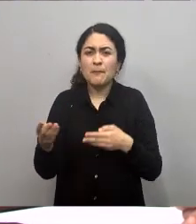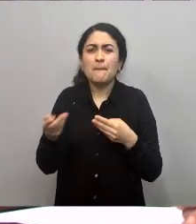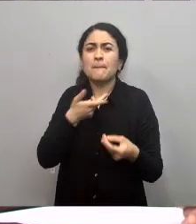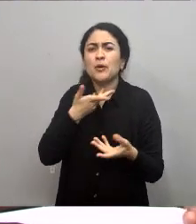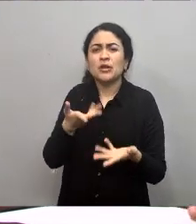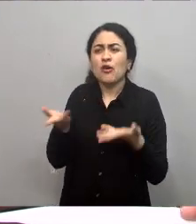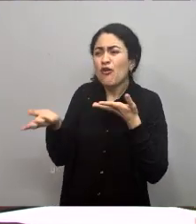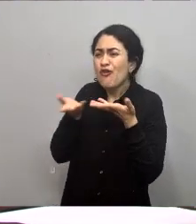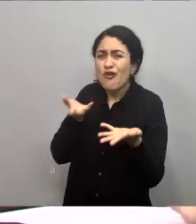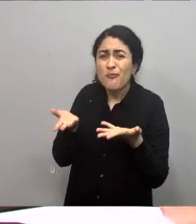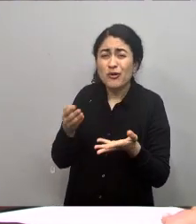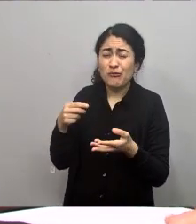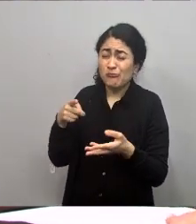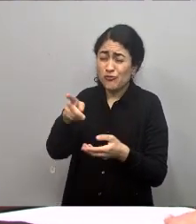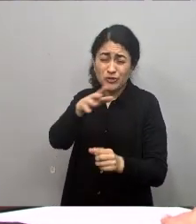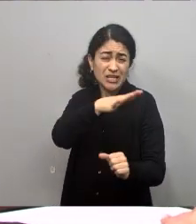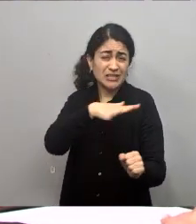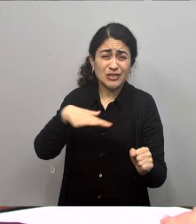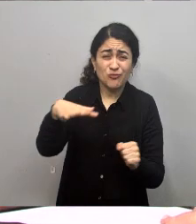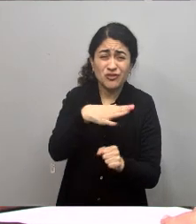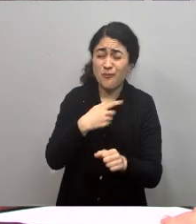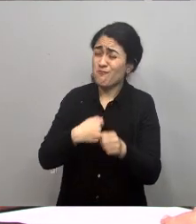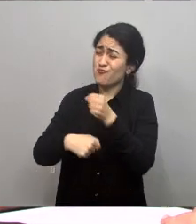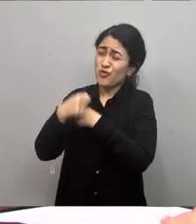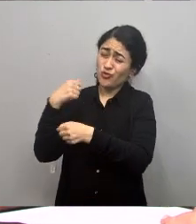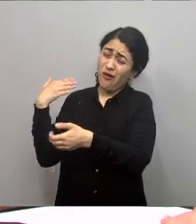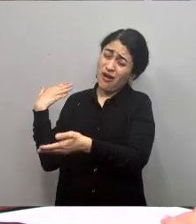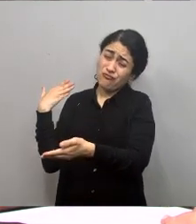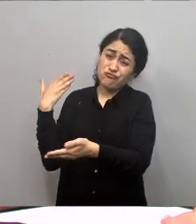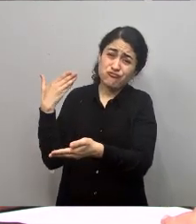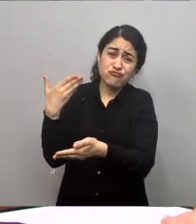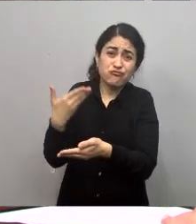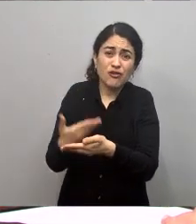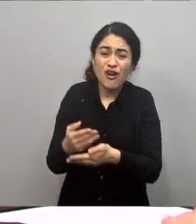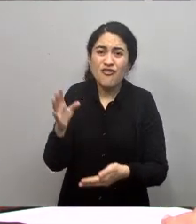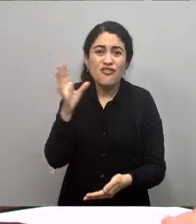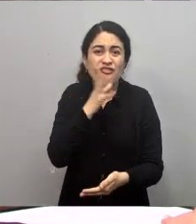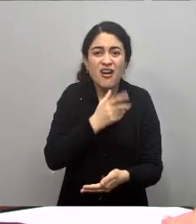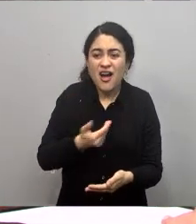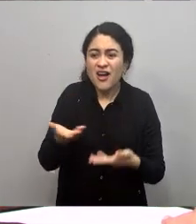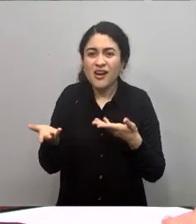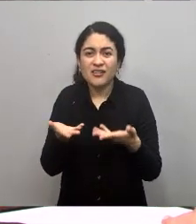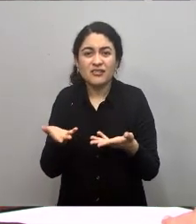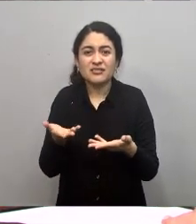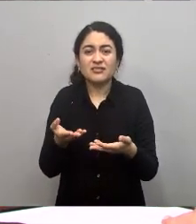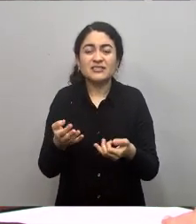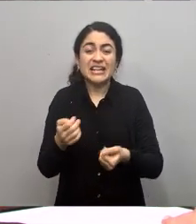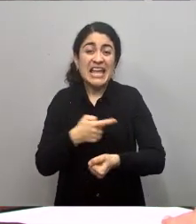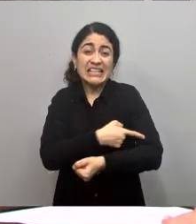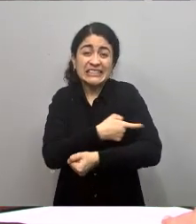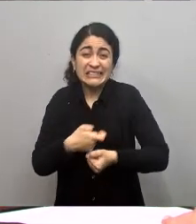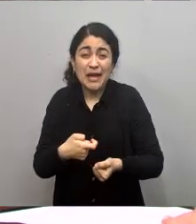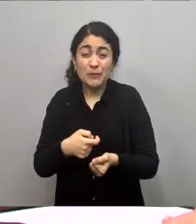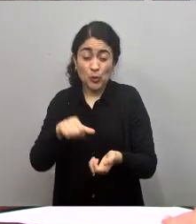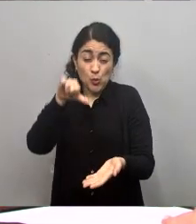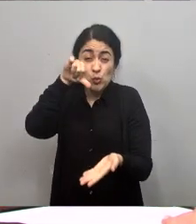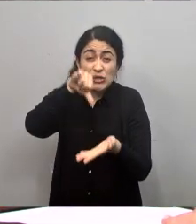todo lo que ha pasado de tantos años, ¿no es cierto?, no contemos con exámenes, ¿no es cierto?, un centro